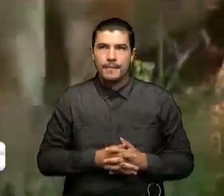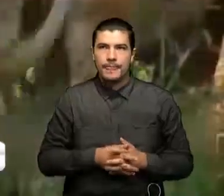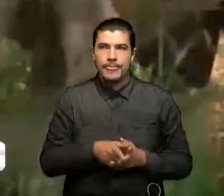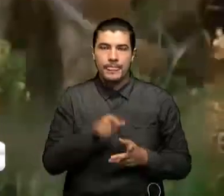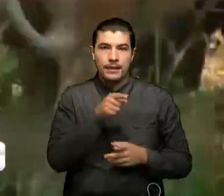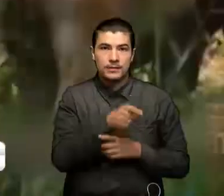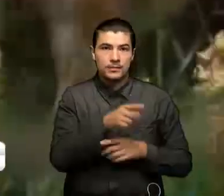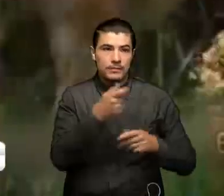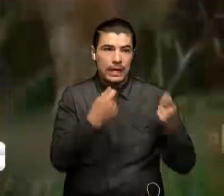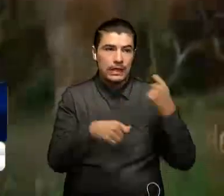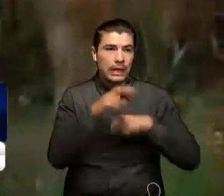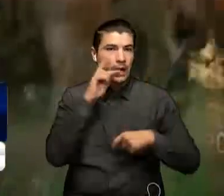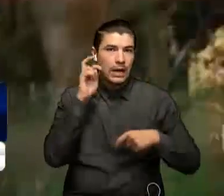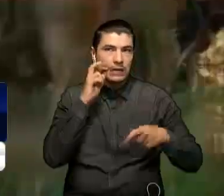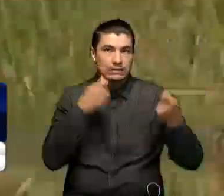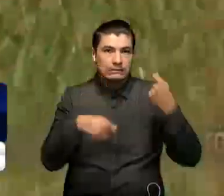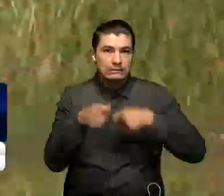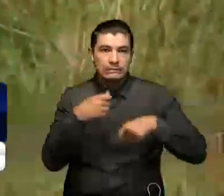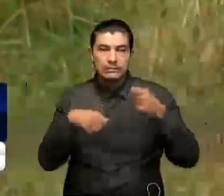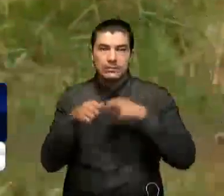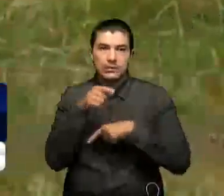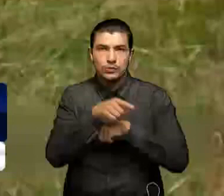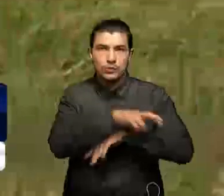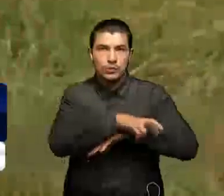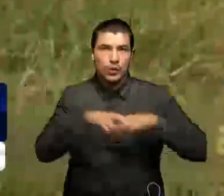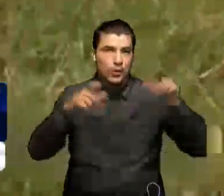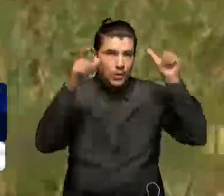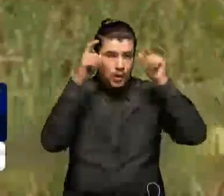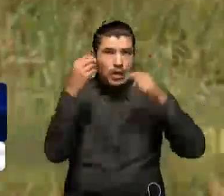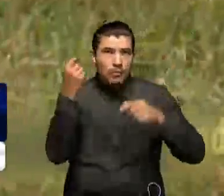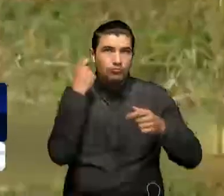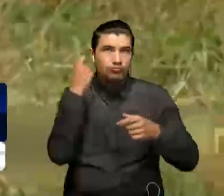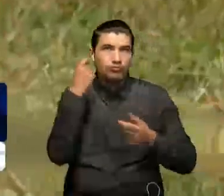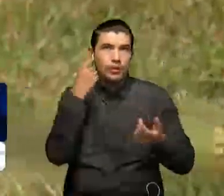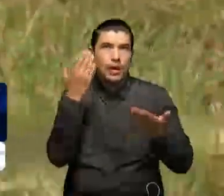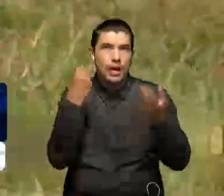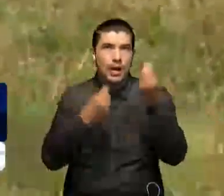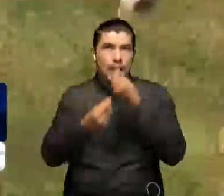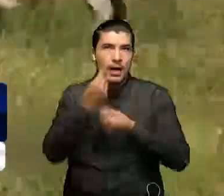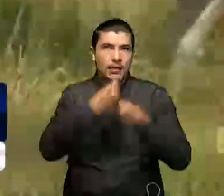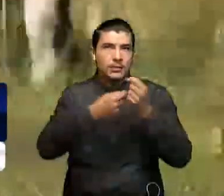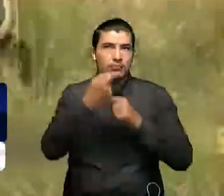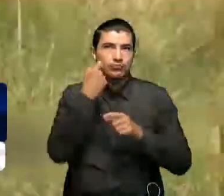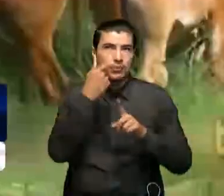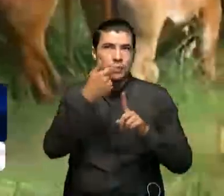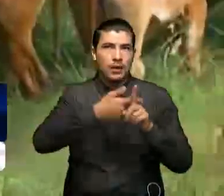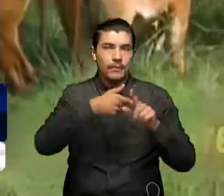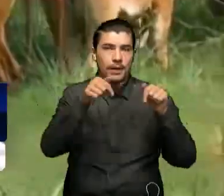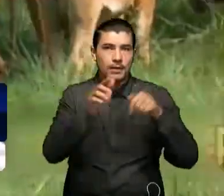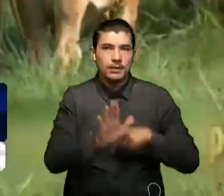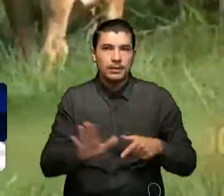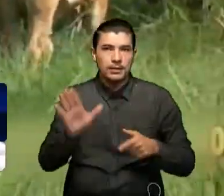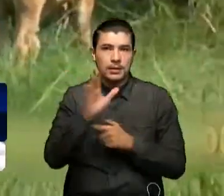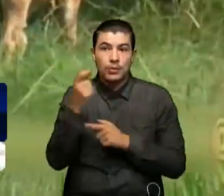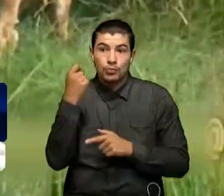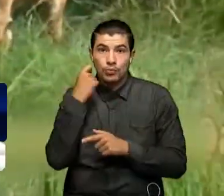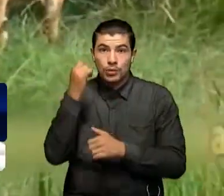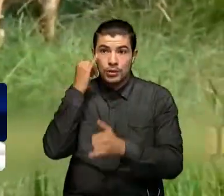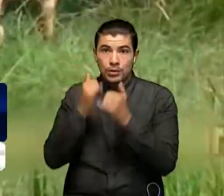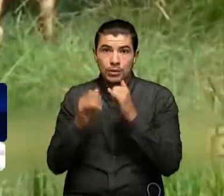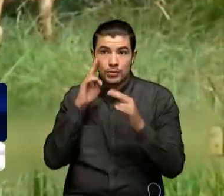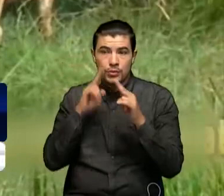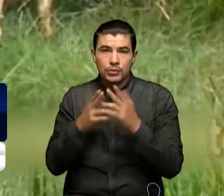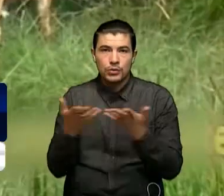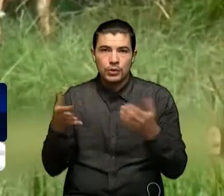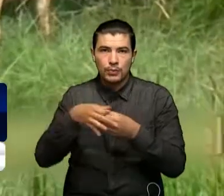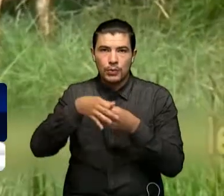Carneo es la modalidad de robo de ganado que se ha venido ejecutando en los últimos meses en el departamento de Santander. El último hecho se conoció